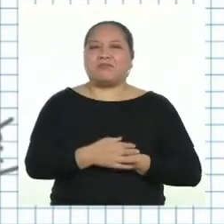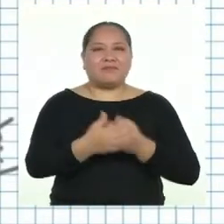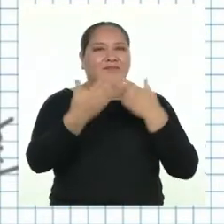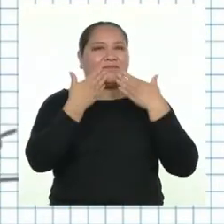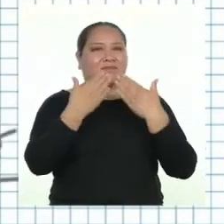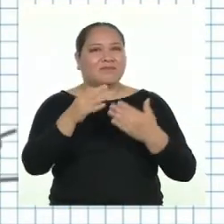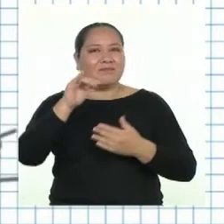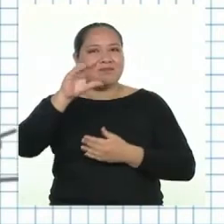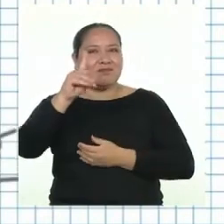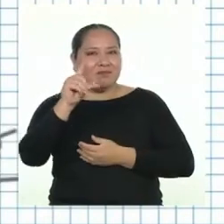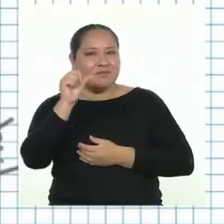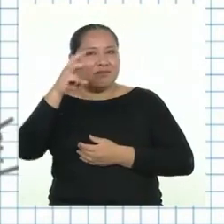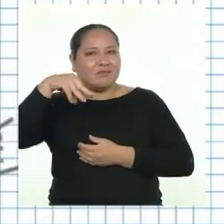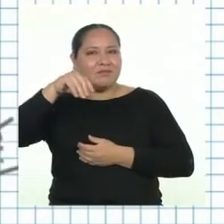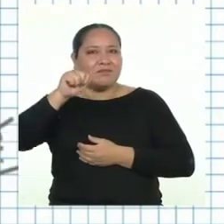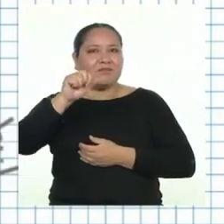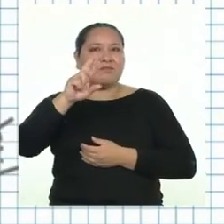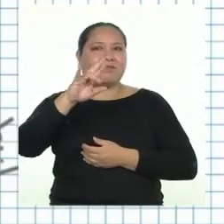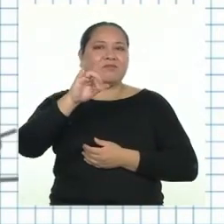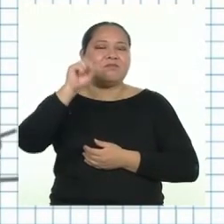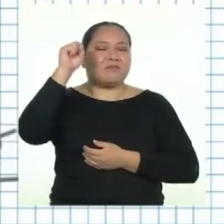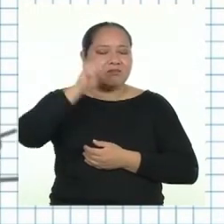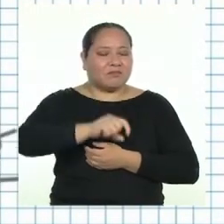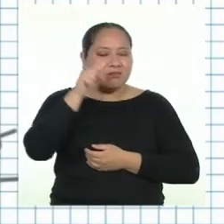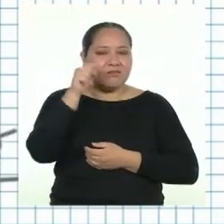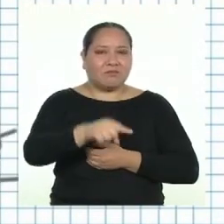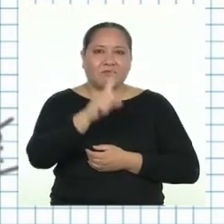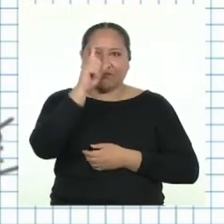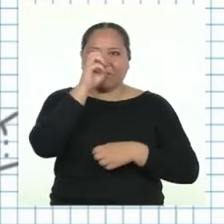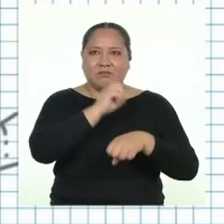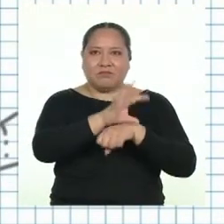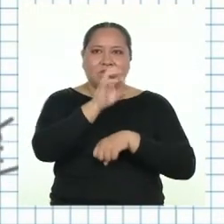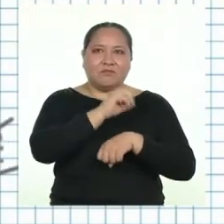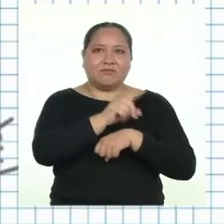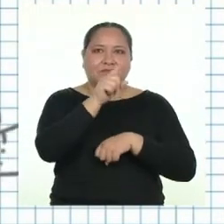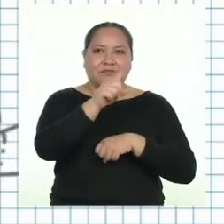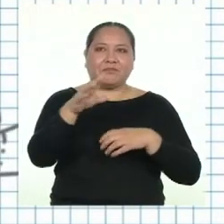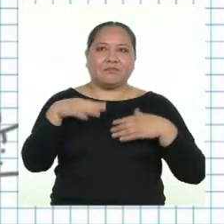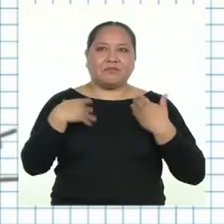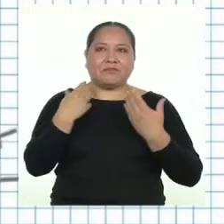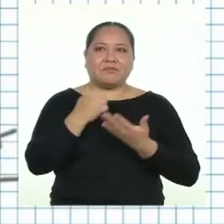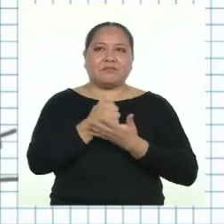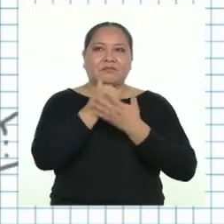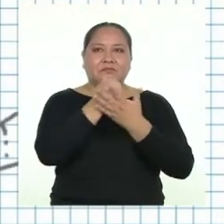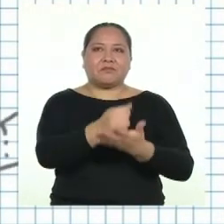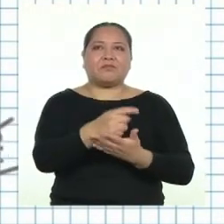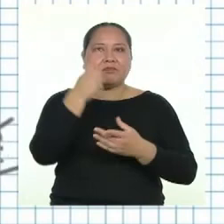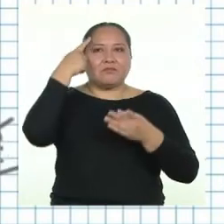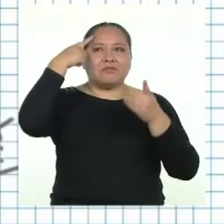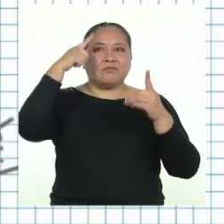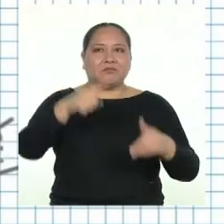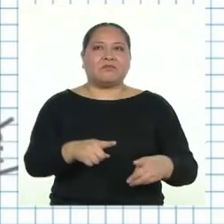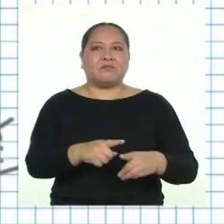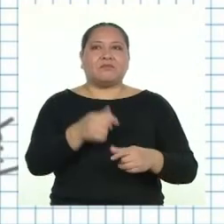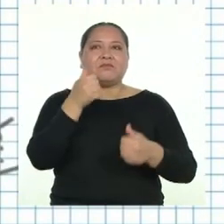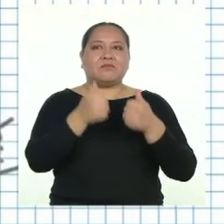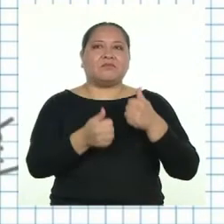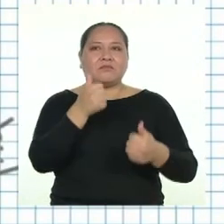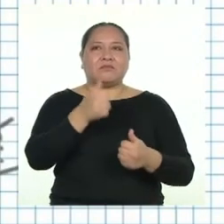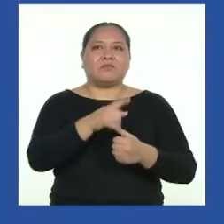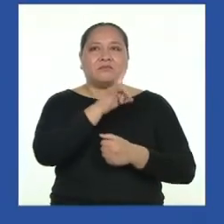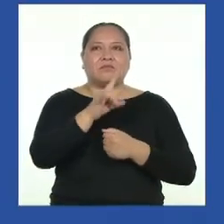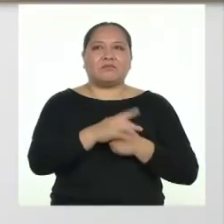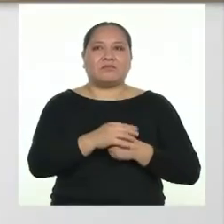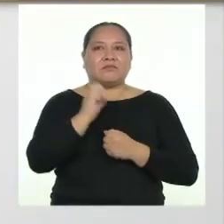Gracias, Damaris. Sí, justo acá tengo unas recomendaciones que podrían ayudarles a decidir qué método utilizar.